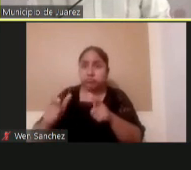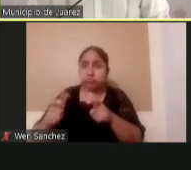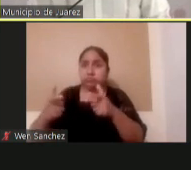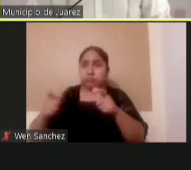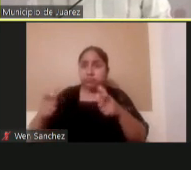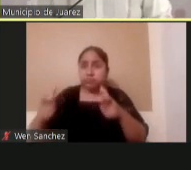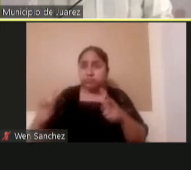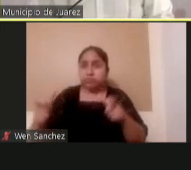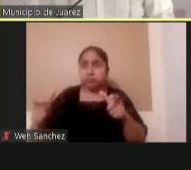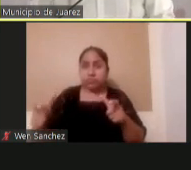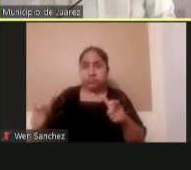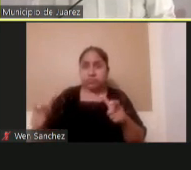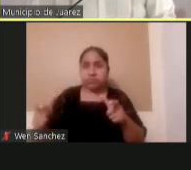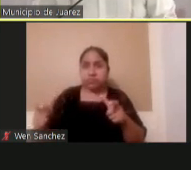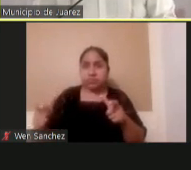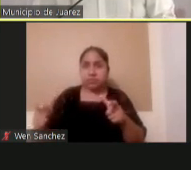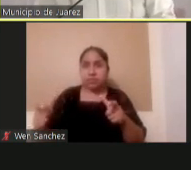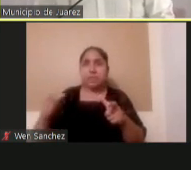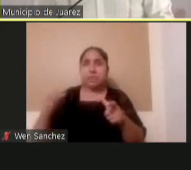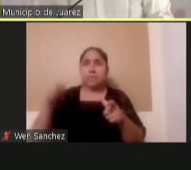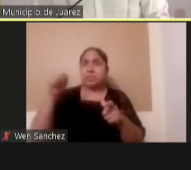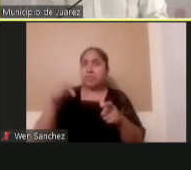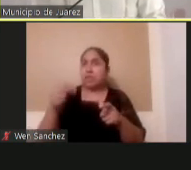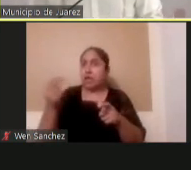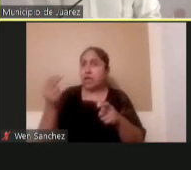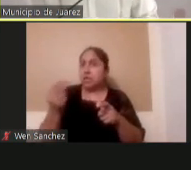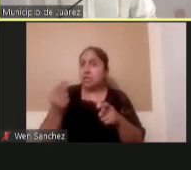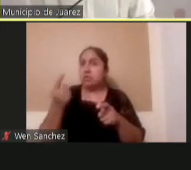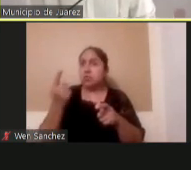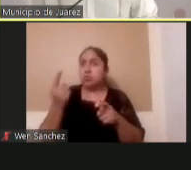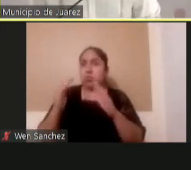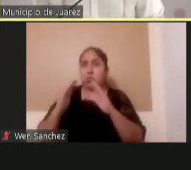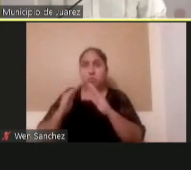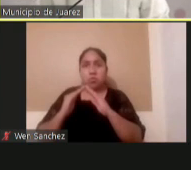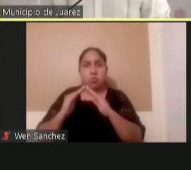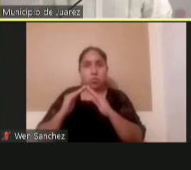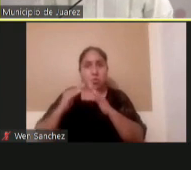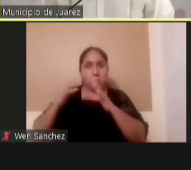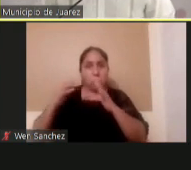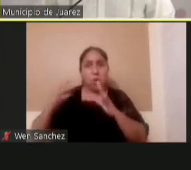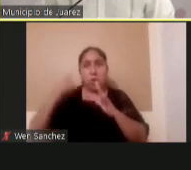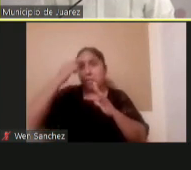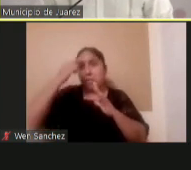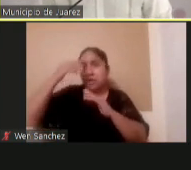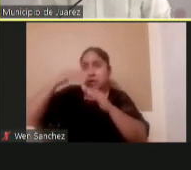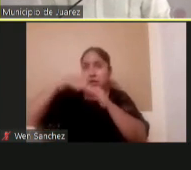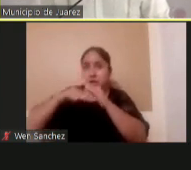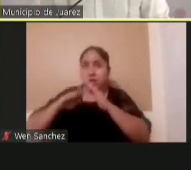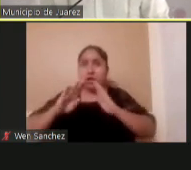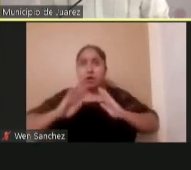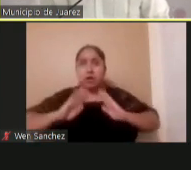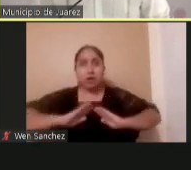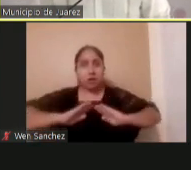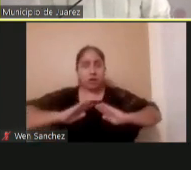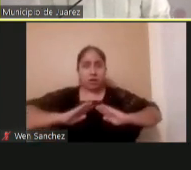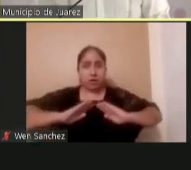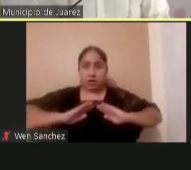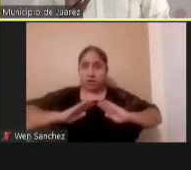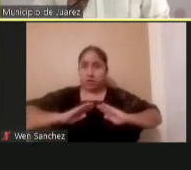necesario dotarlo de un cuartel custodiado por fuerzas federales que se acomodaron en lo alto